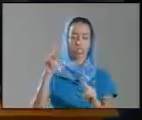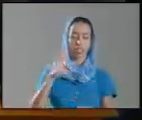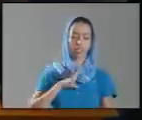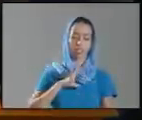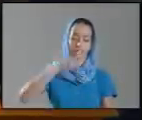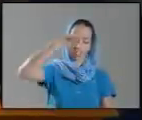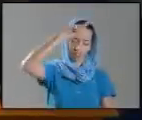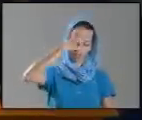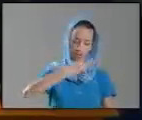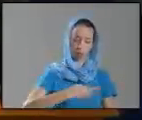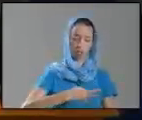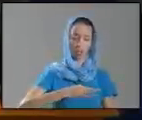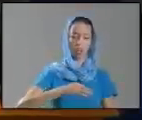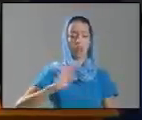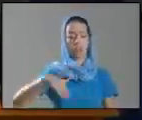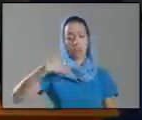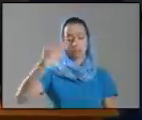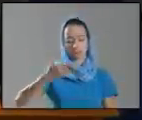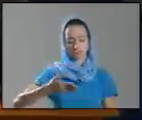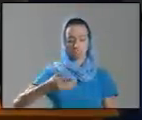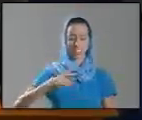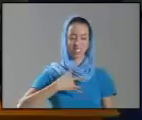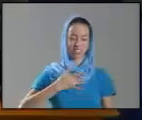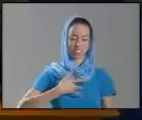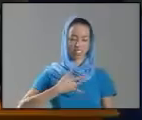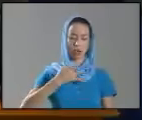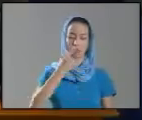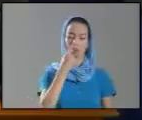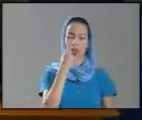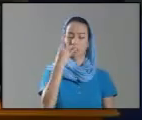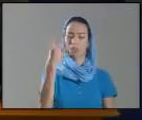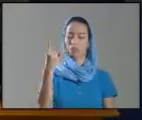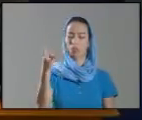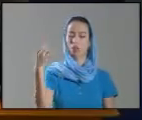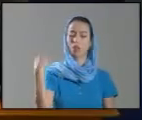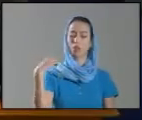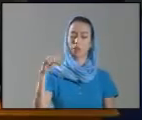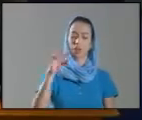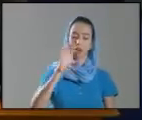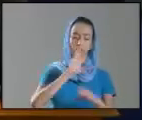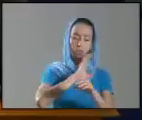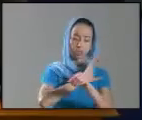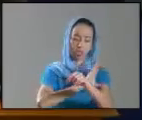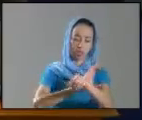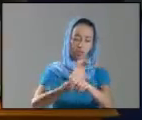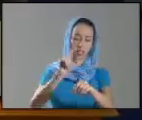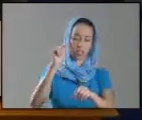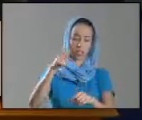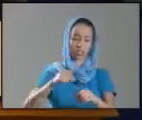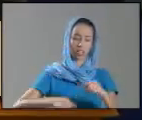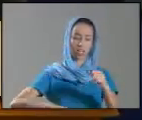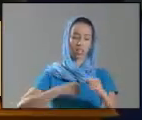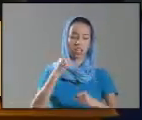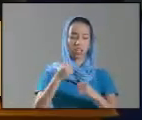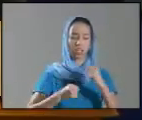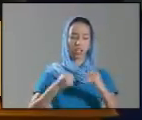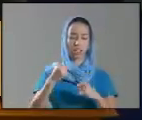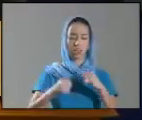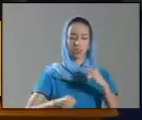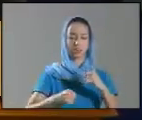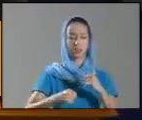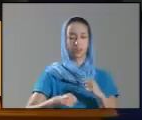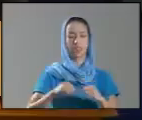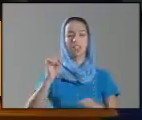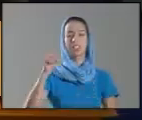Santo nosotros lleguemos a conocer y a tener la convicción, después de haber sentido